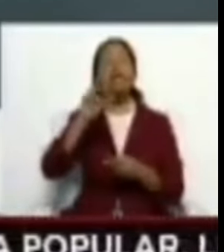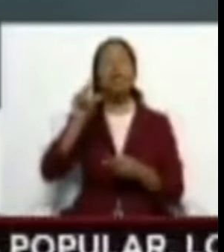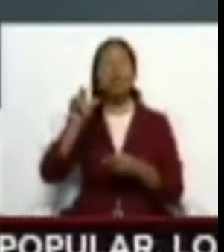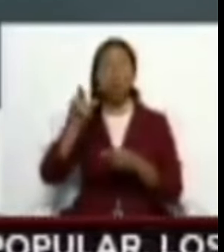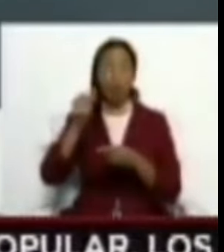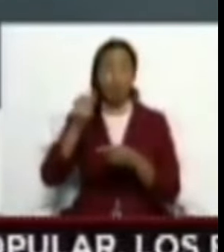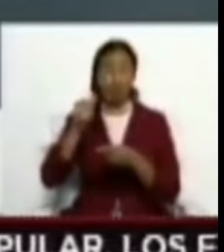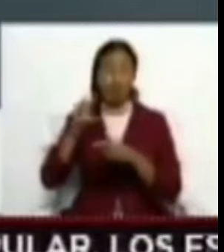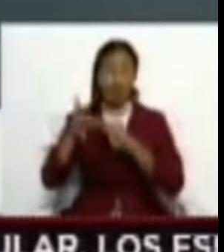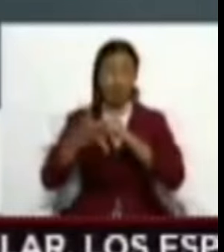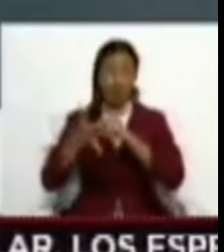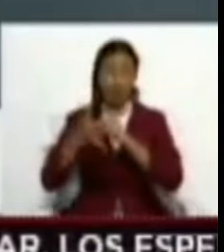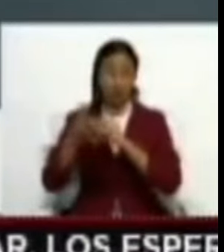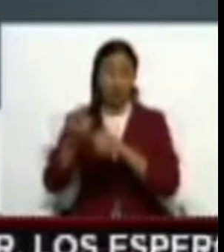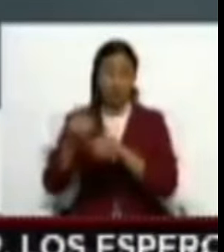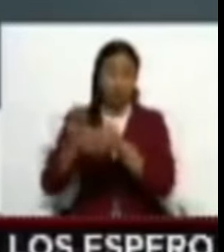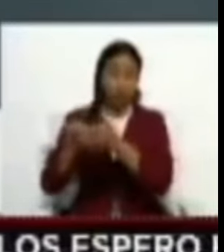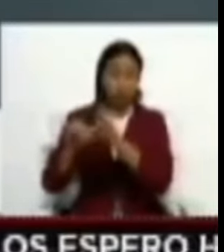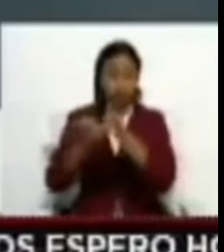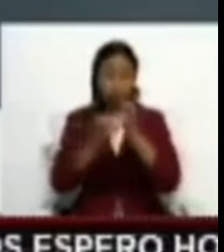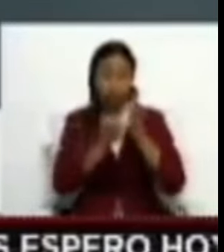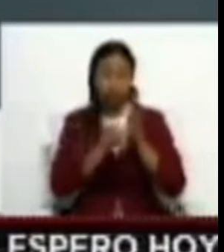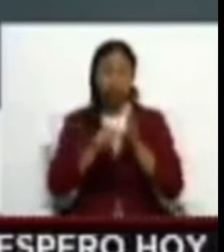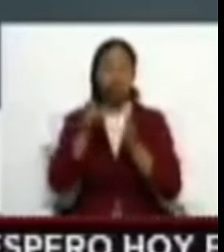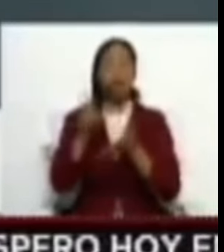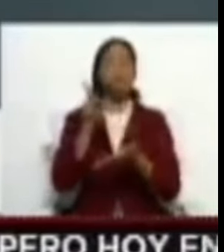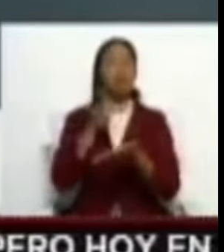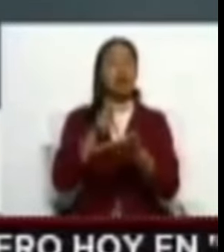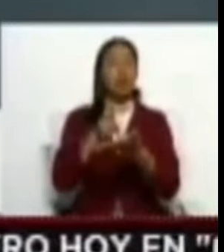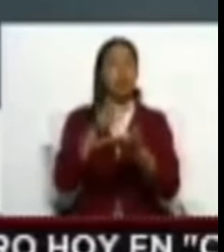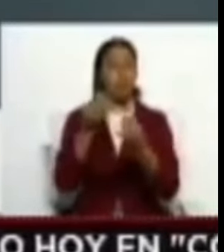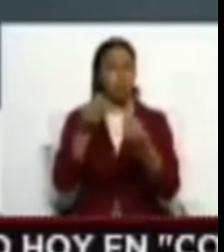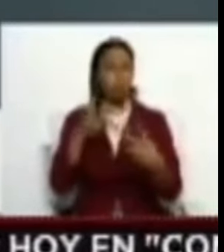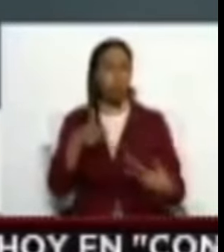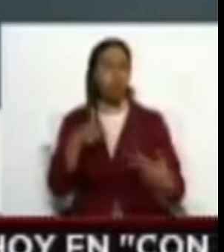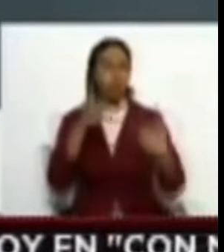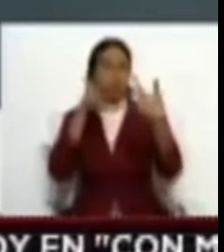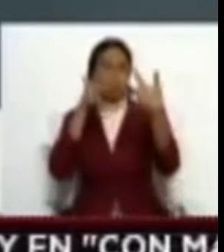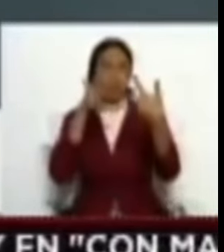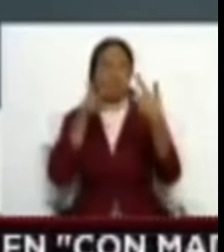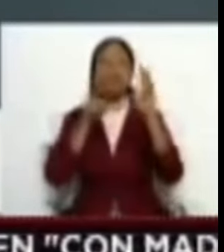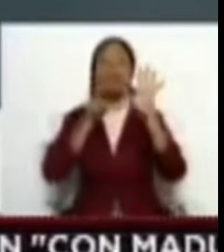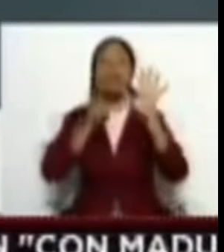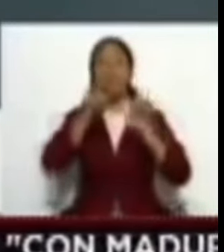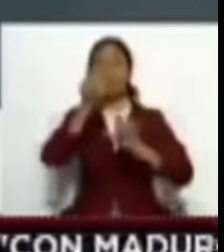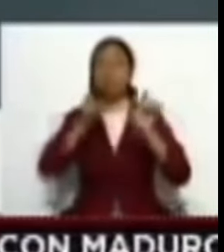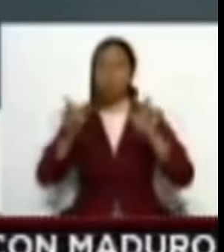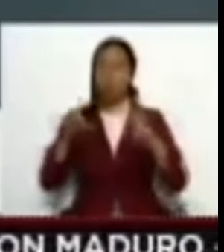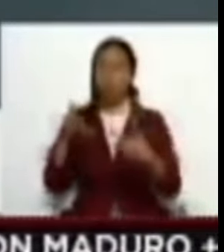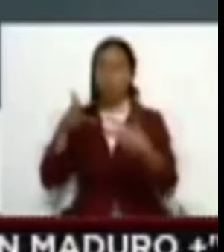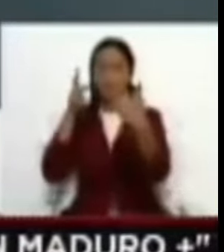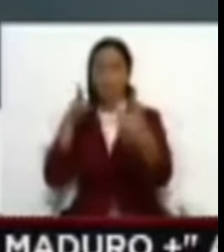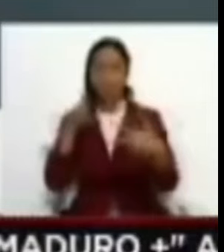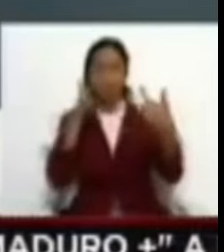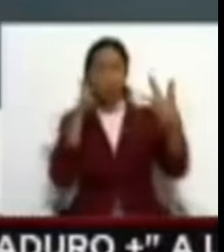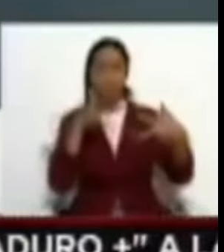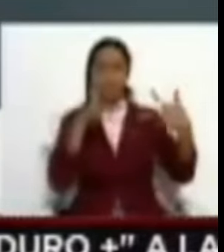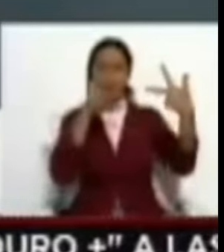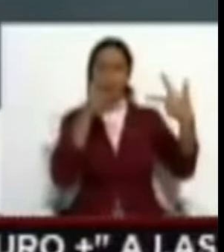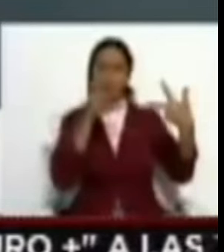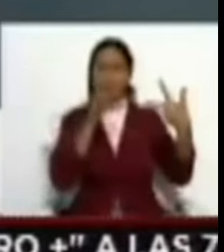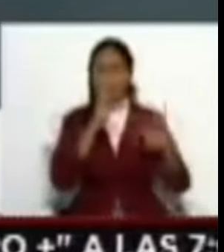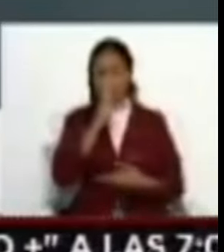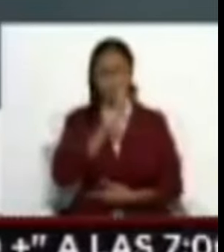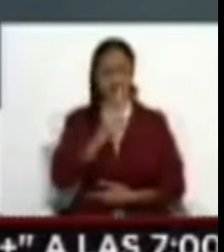participaban a veces en las conferencias de Zoom hasta 6 personas en vivo y